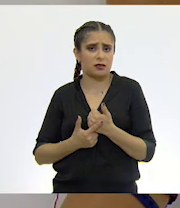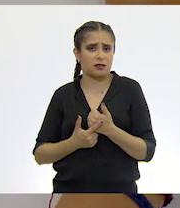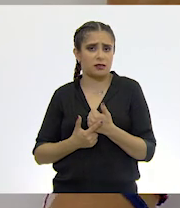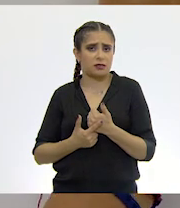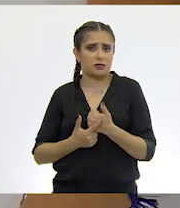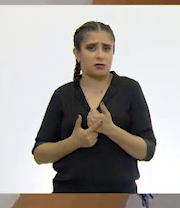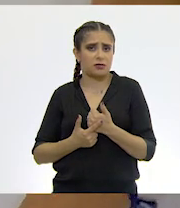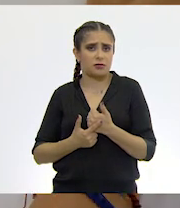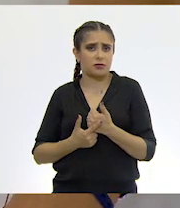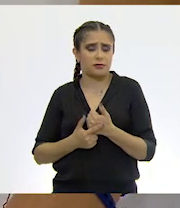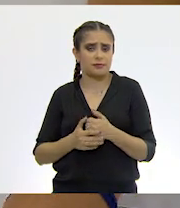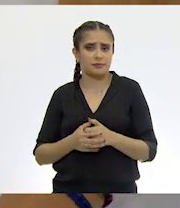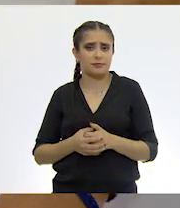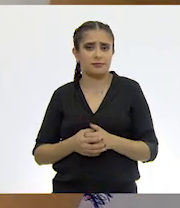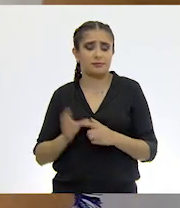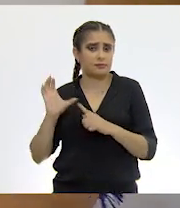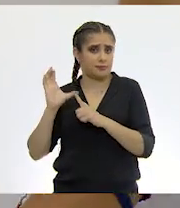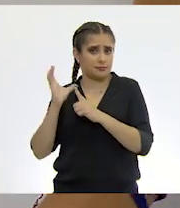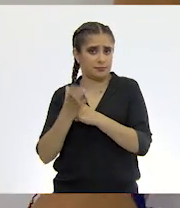comité